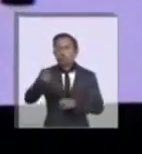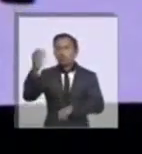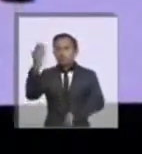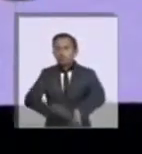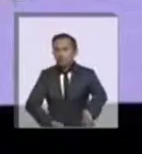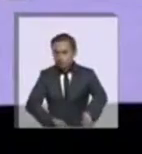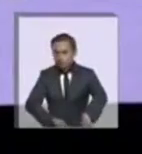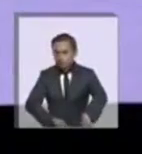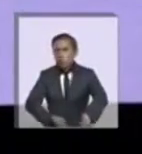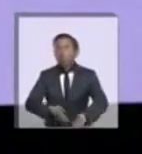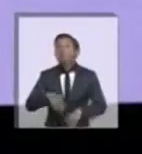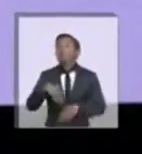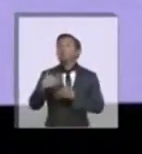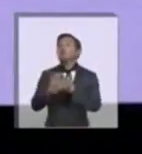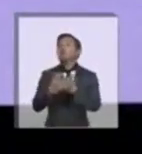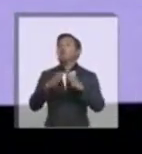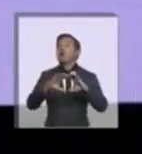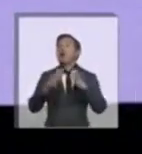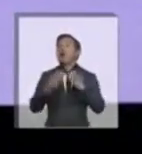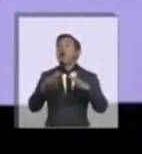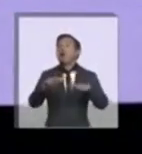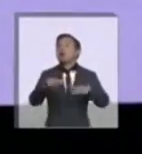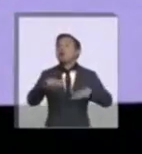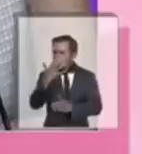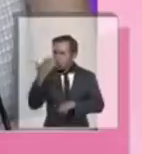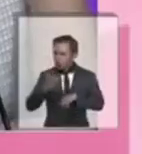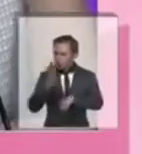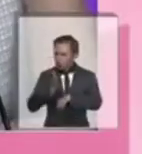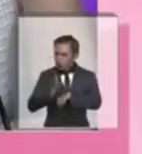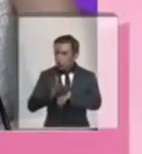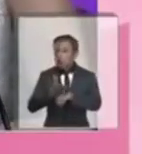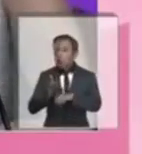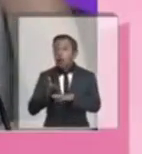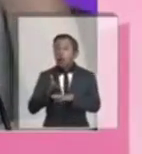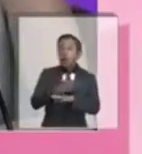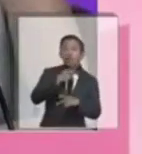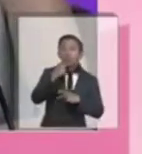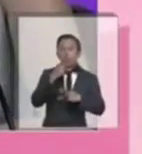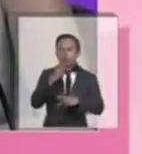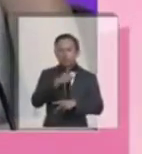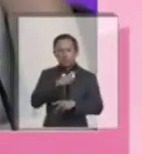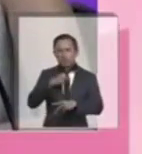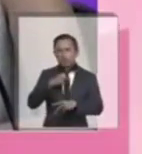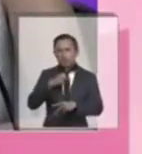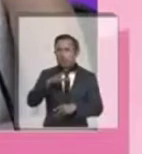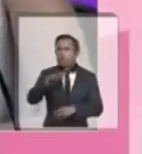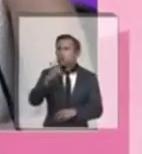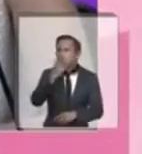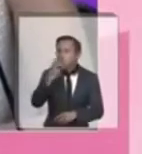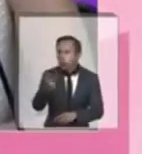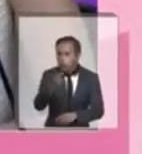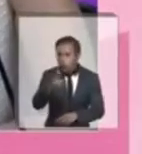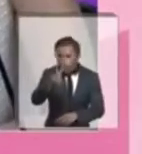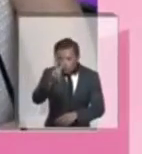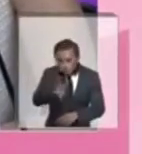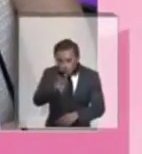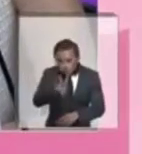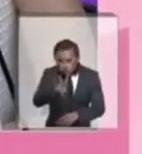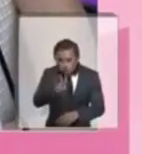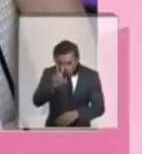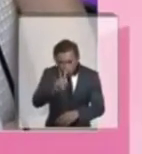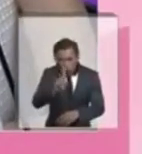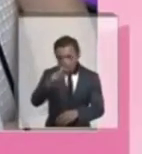a aprobarla. Necesitamos mocharle la mano al que robe. ¿No habla literalmente o sí, candidato? Sí, claro. ¿Mocharle la mano